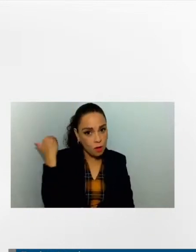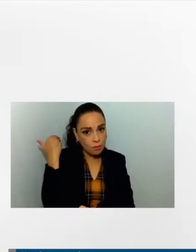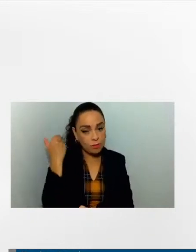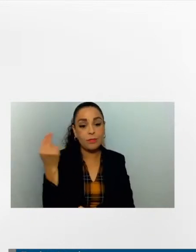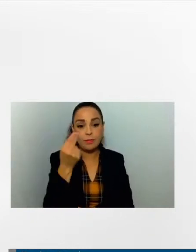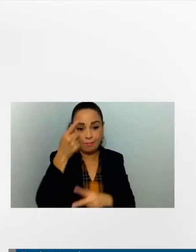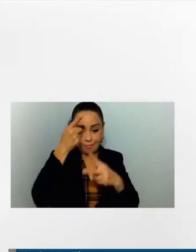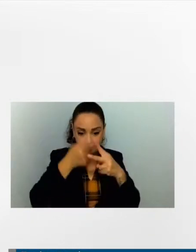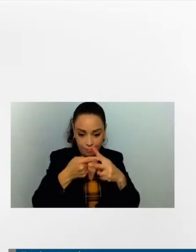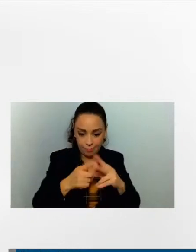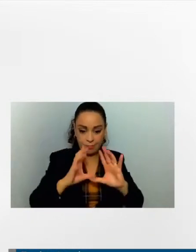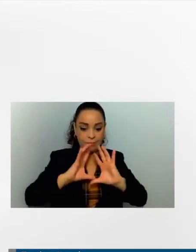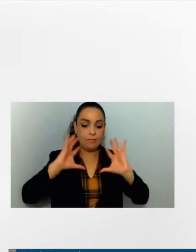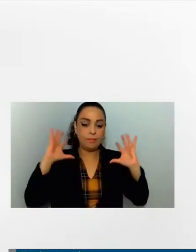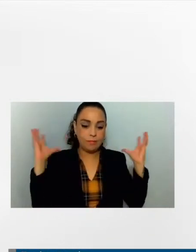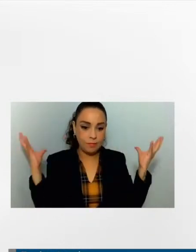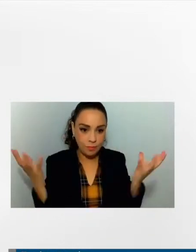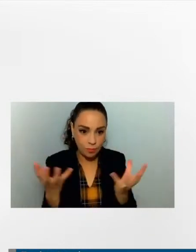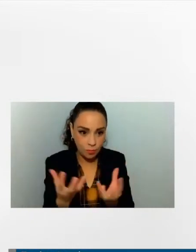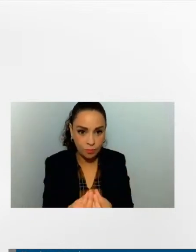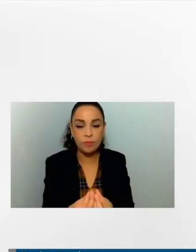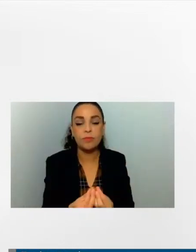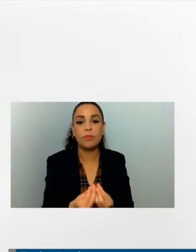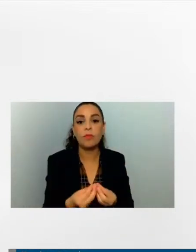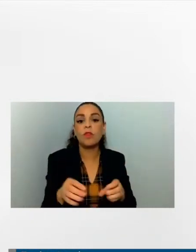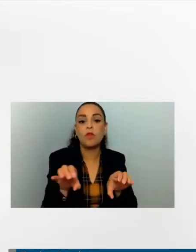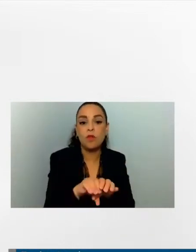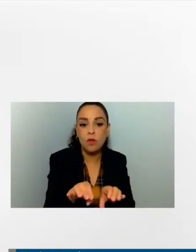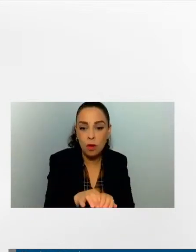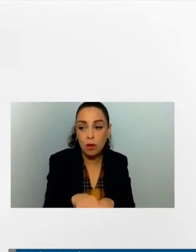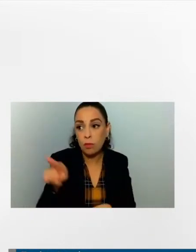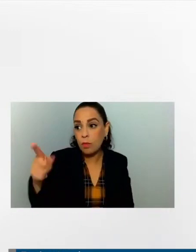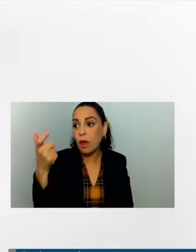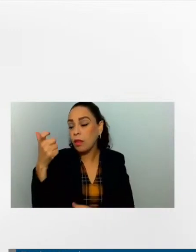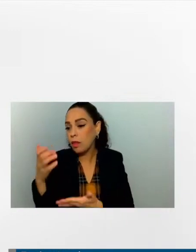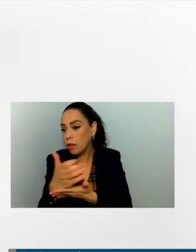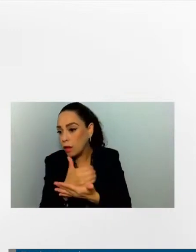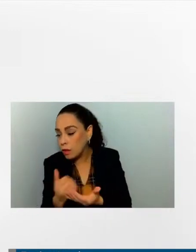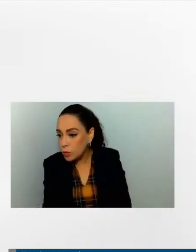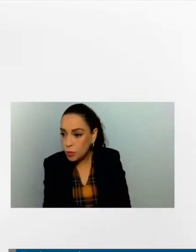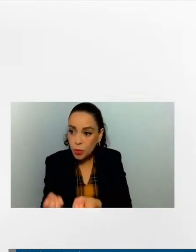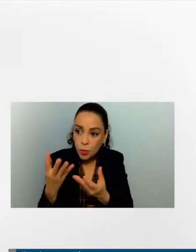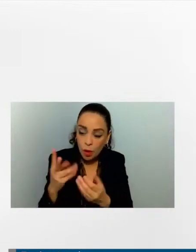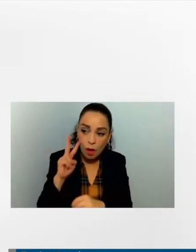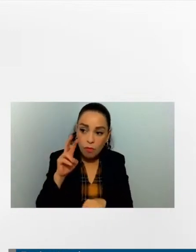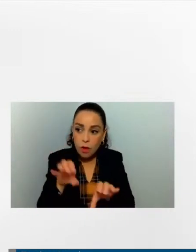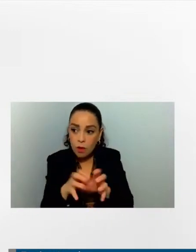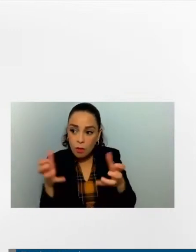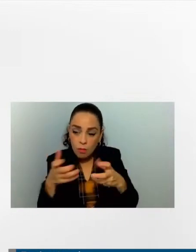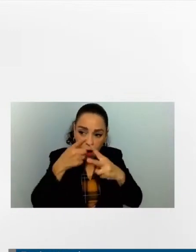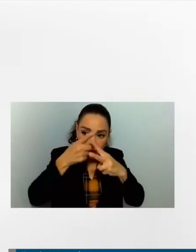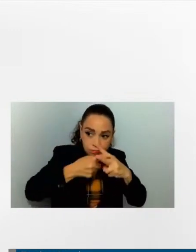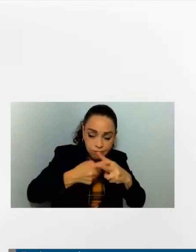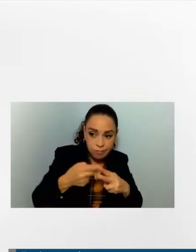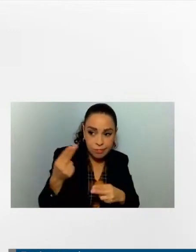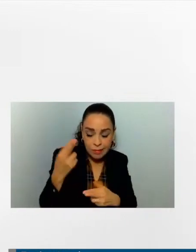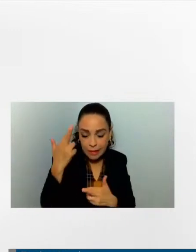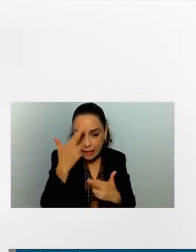a tomar en consideración la posibilidad actual de la persona, vamos a tomar en consideración, que eso me pareció